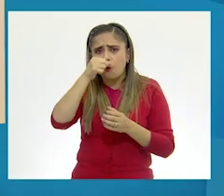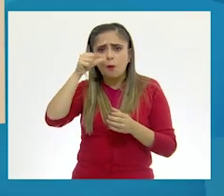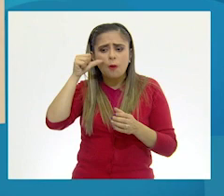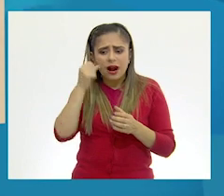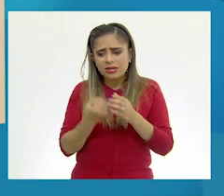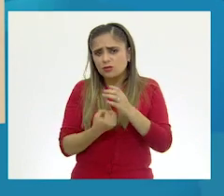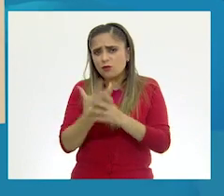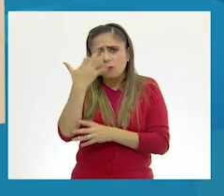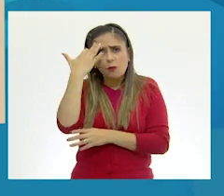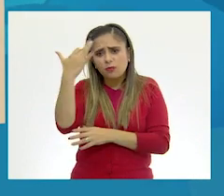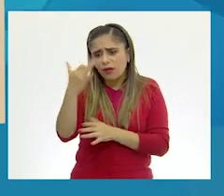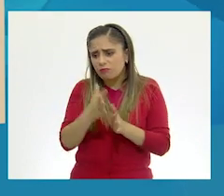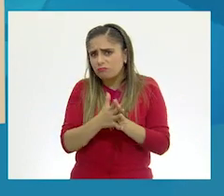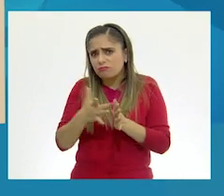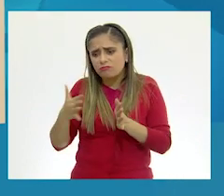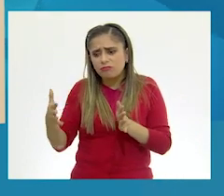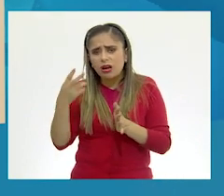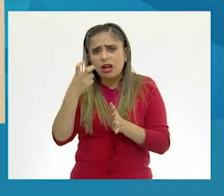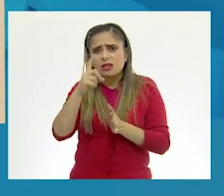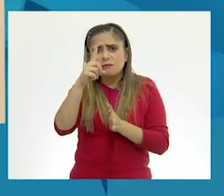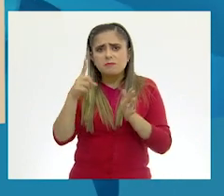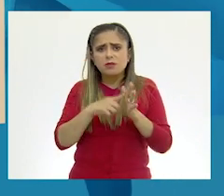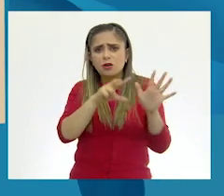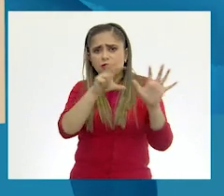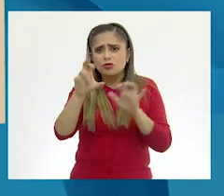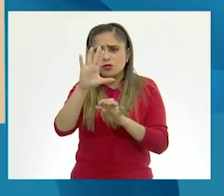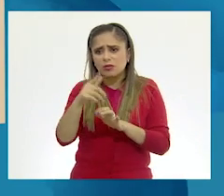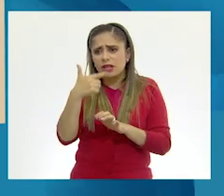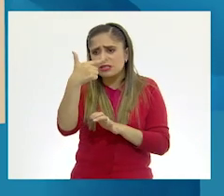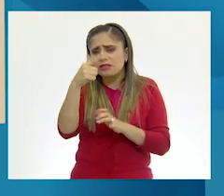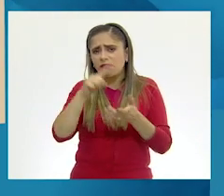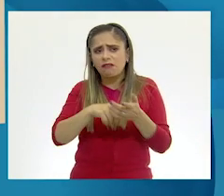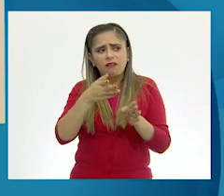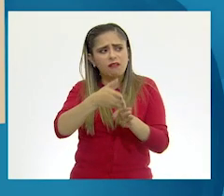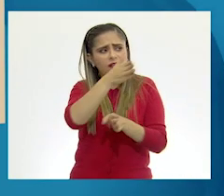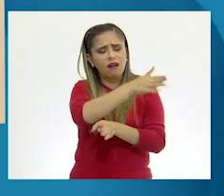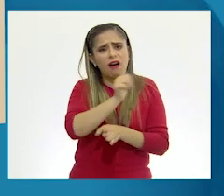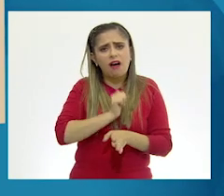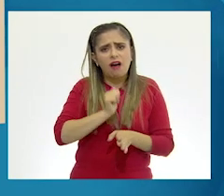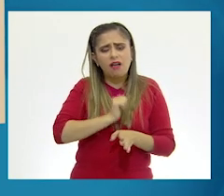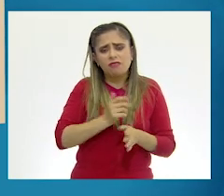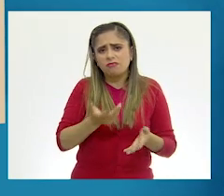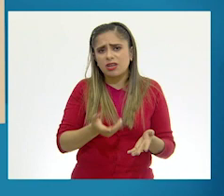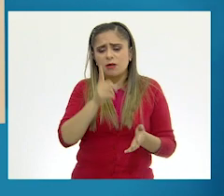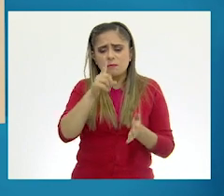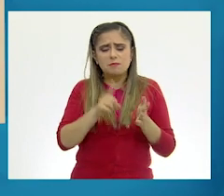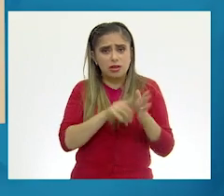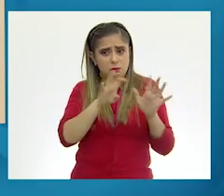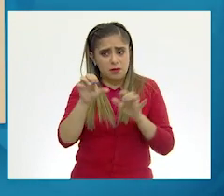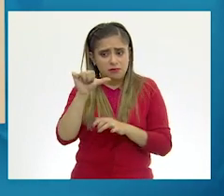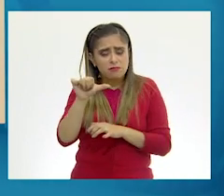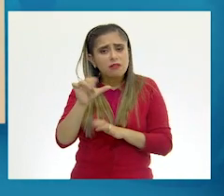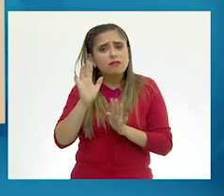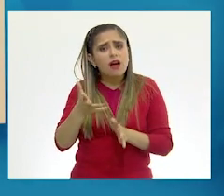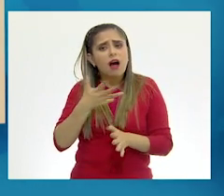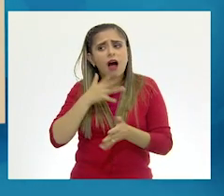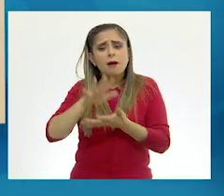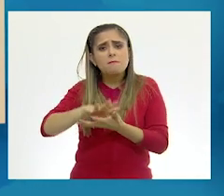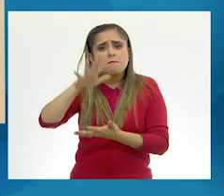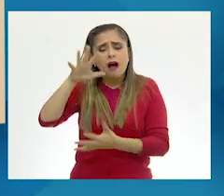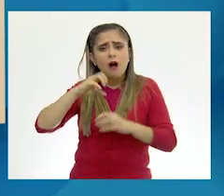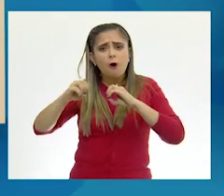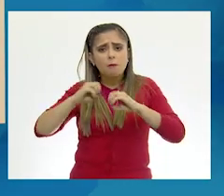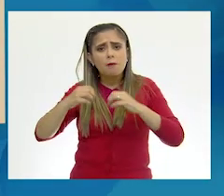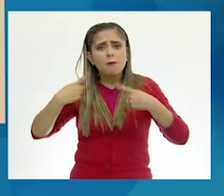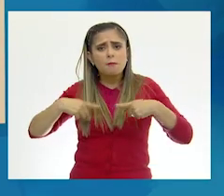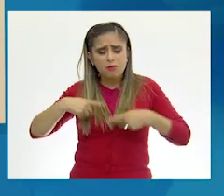cuando se redactó la Constitución de 1857. En 1916, el país tenía más obreros con problemas